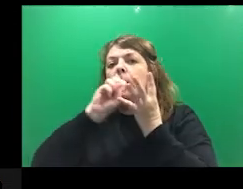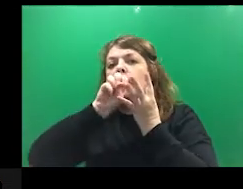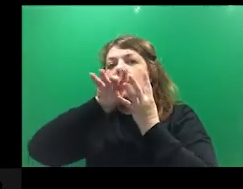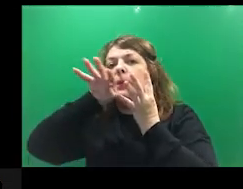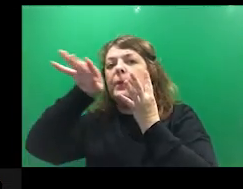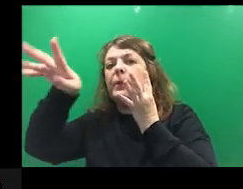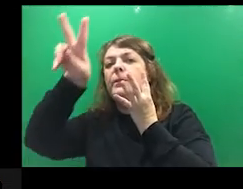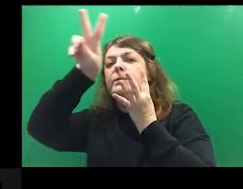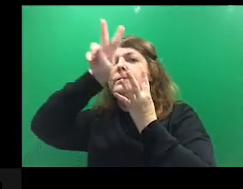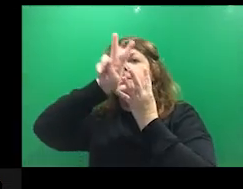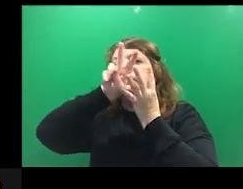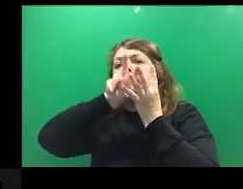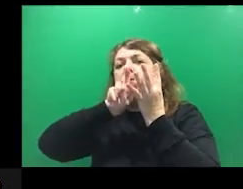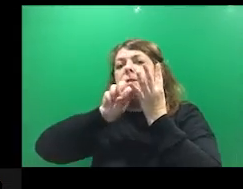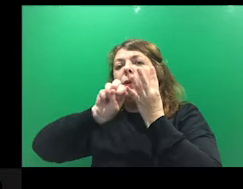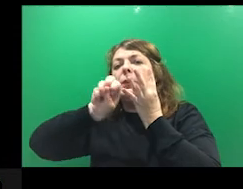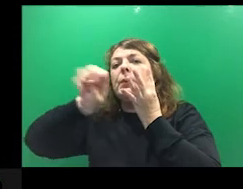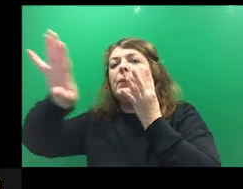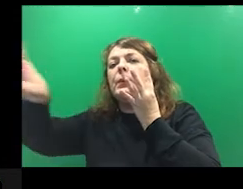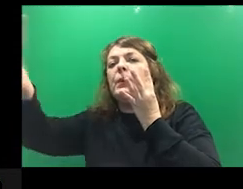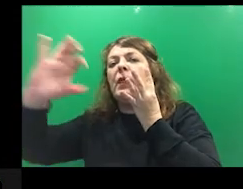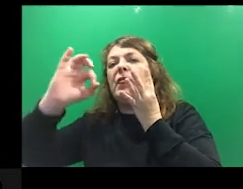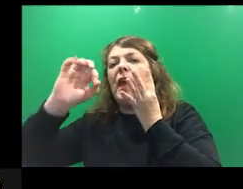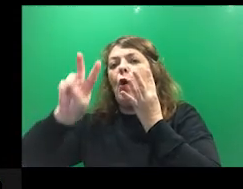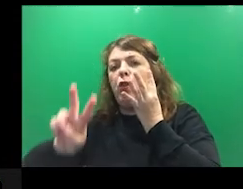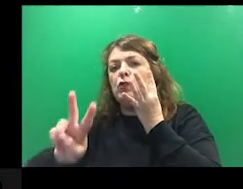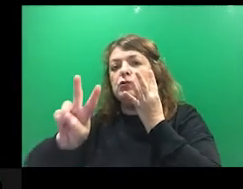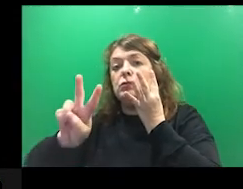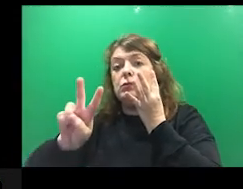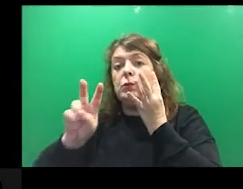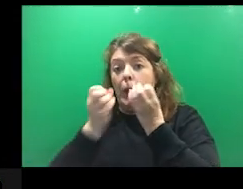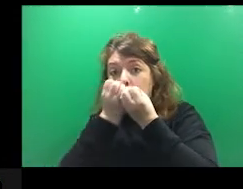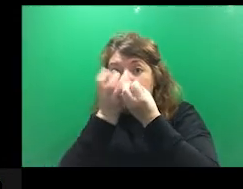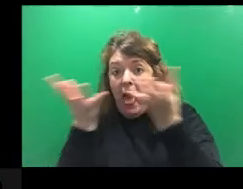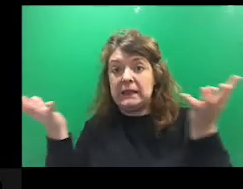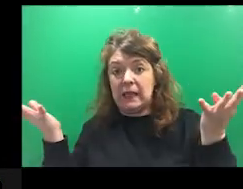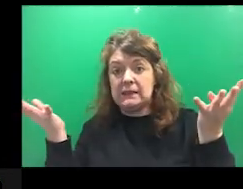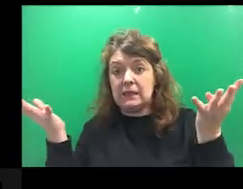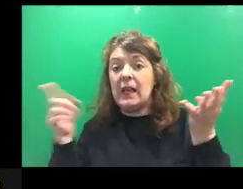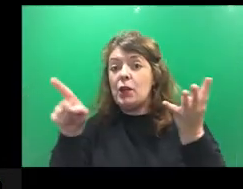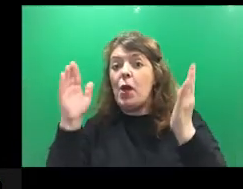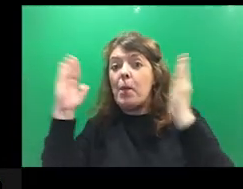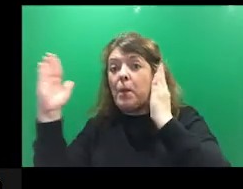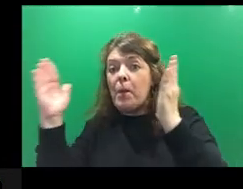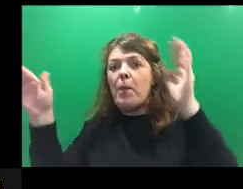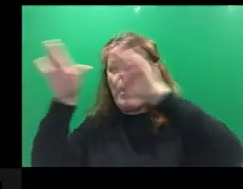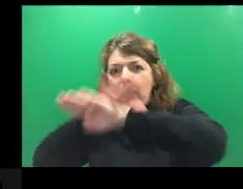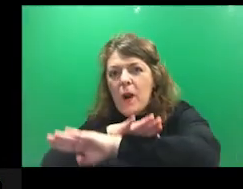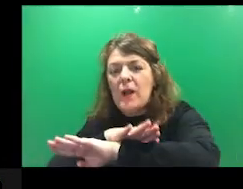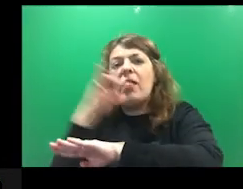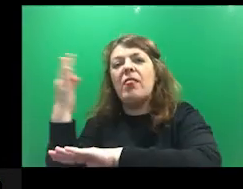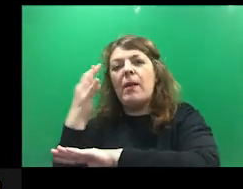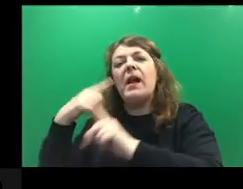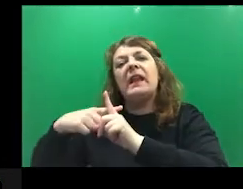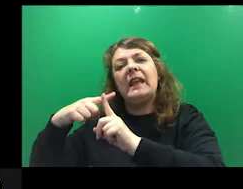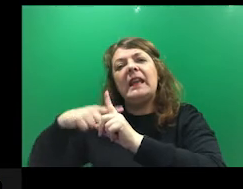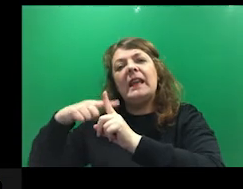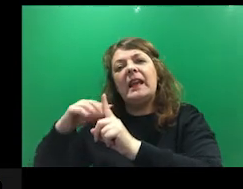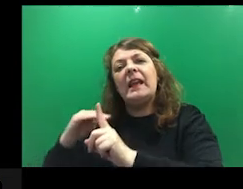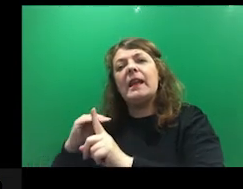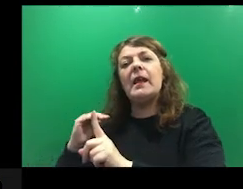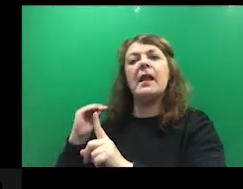hacen como nosotros. Cogen oxígeno y expulsan CO2. De ese modo, en esos